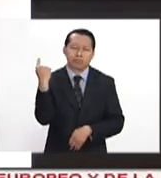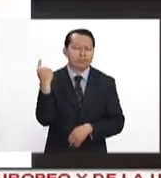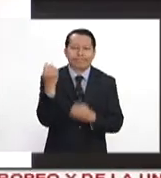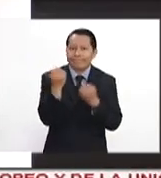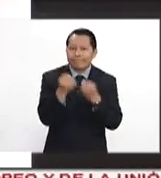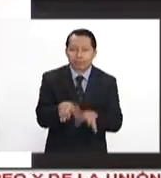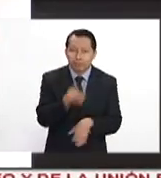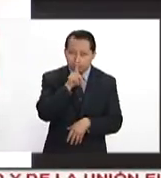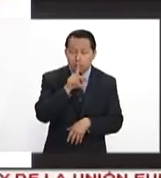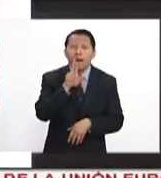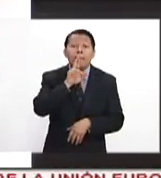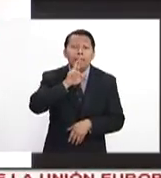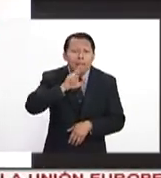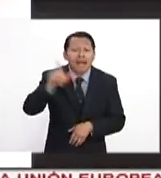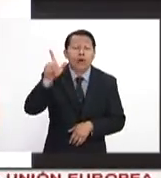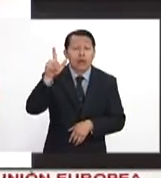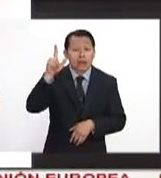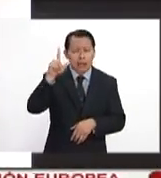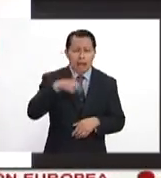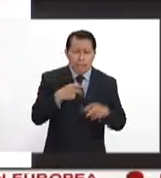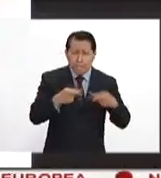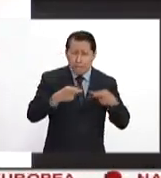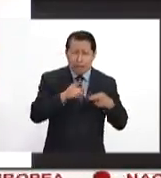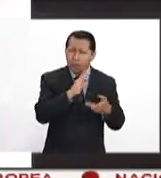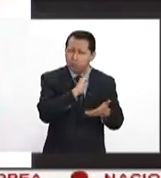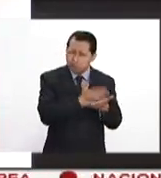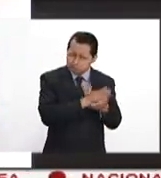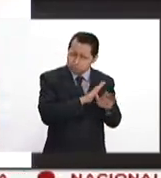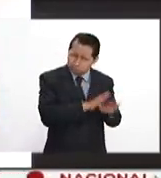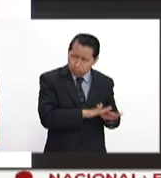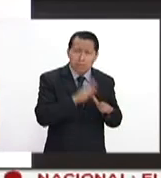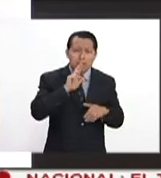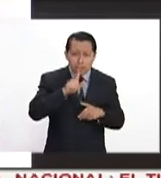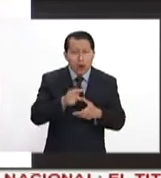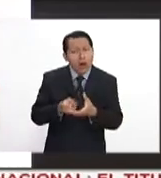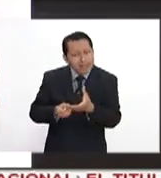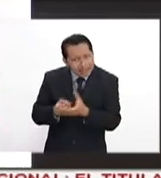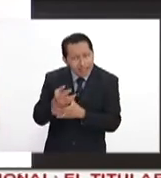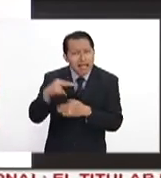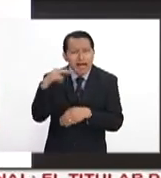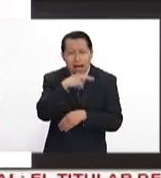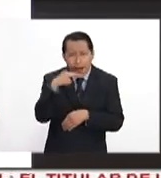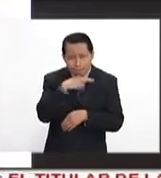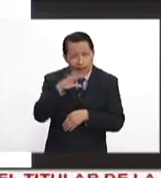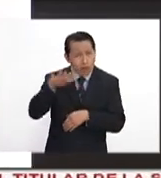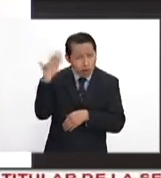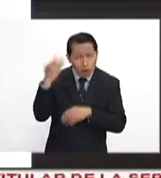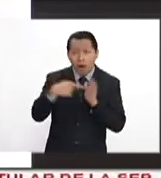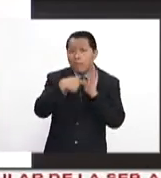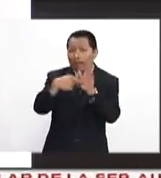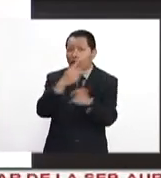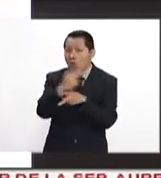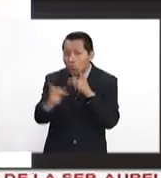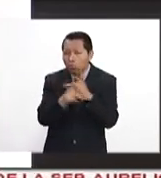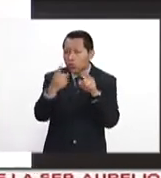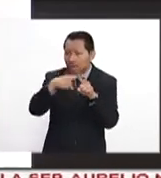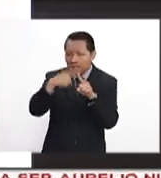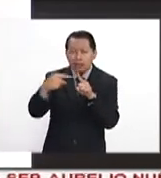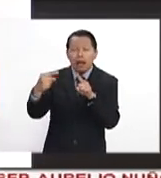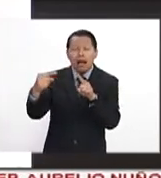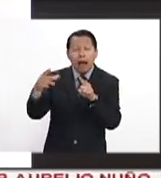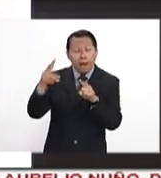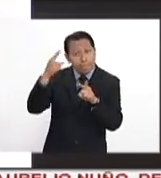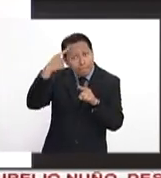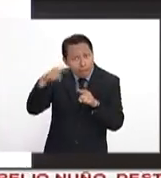que hacer es poner tu idea o tu producto o tu ejecución en el mercado rápidamente para darte cuenta si el camino es el correcto y si no hace